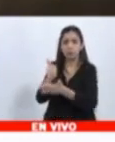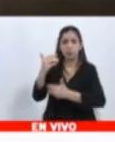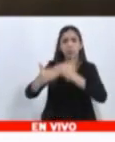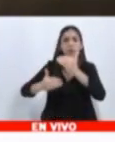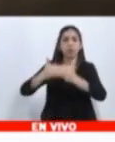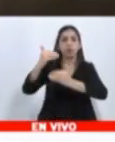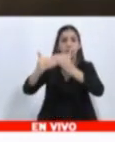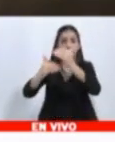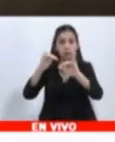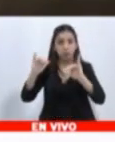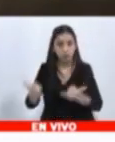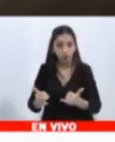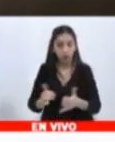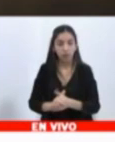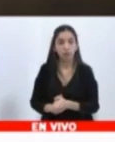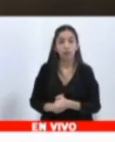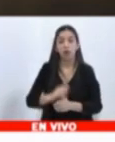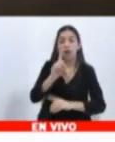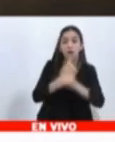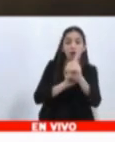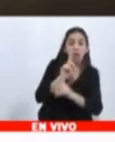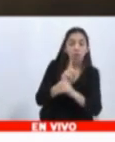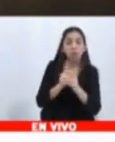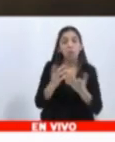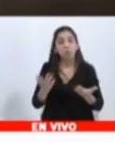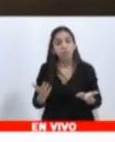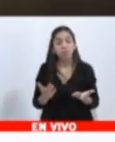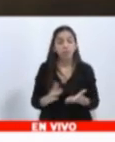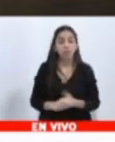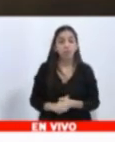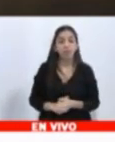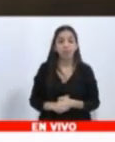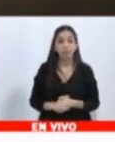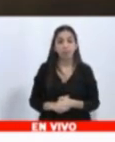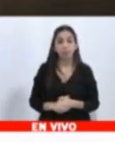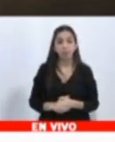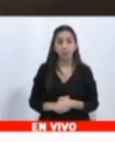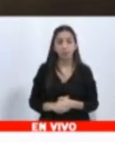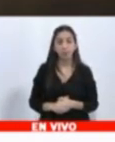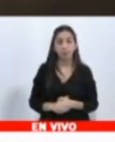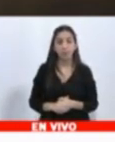que aquellos que participaron de un proceso, tal vez